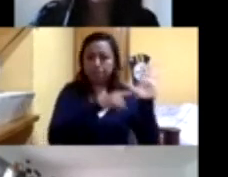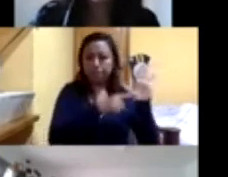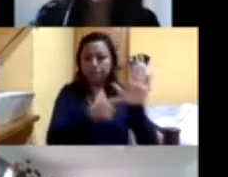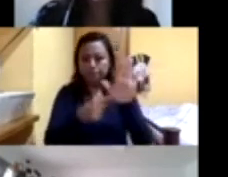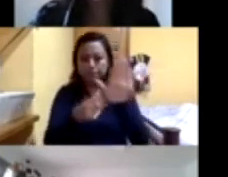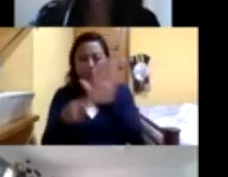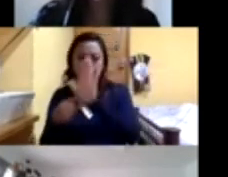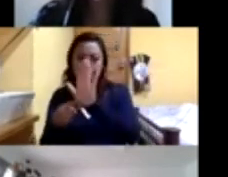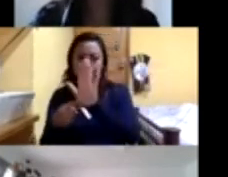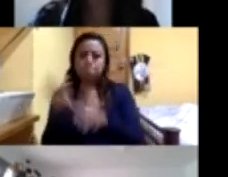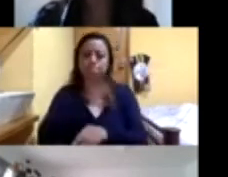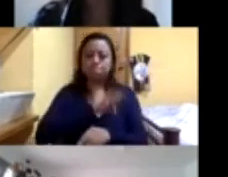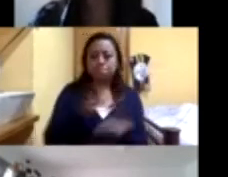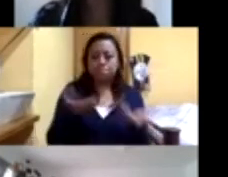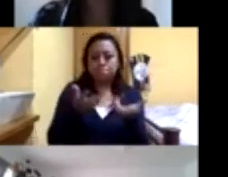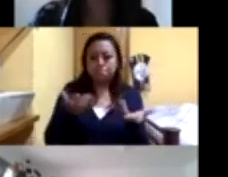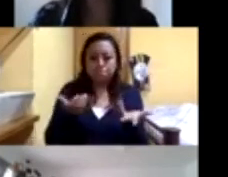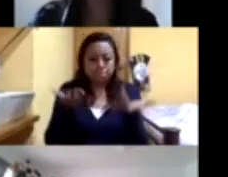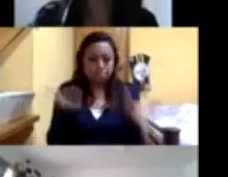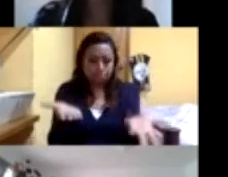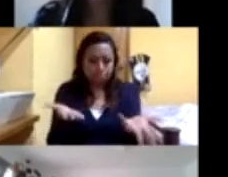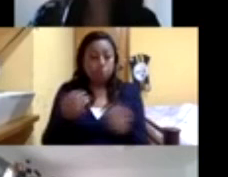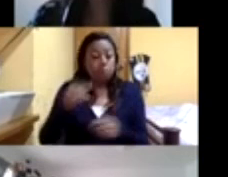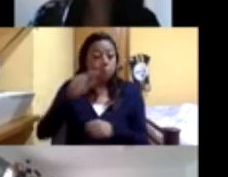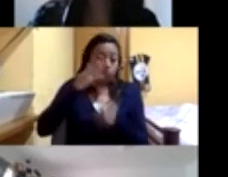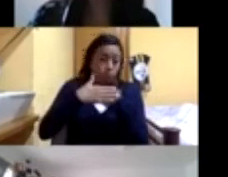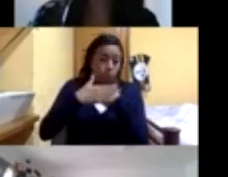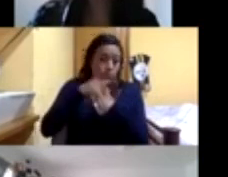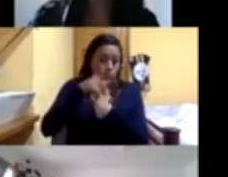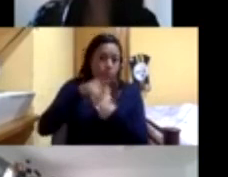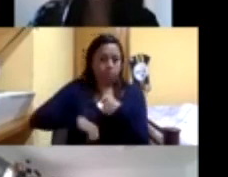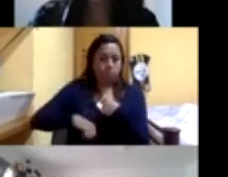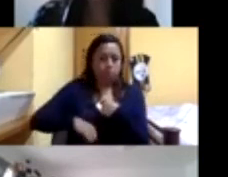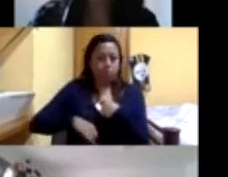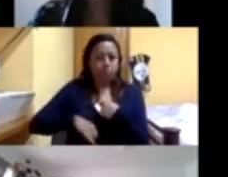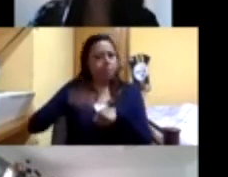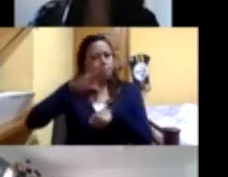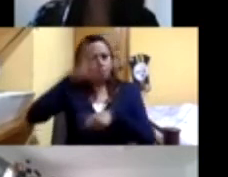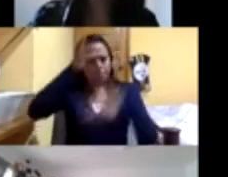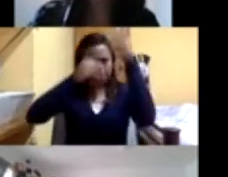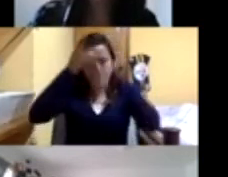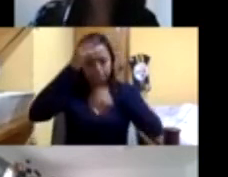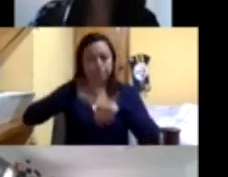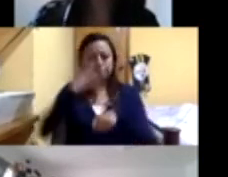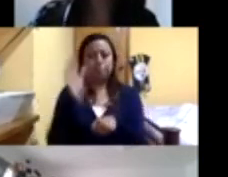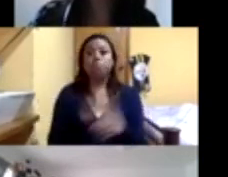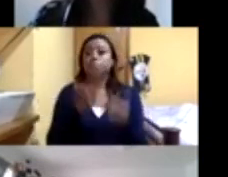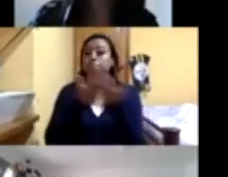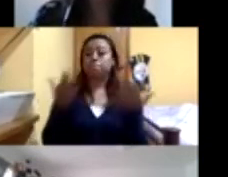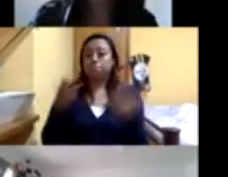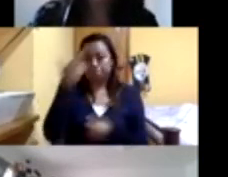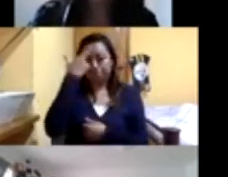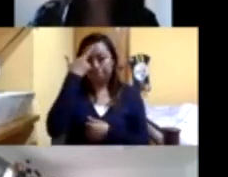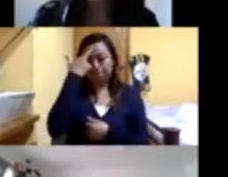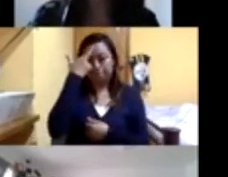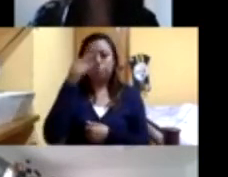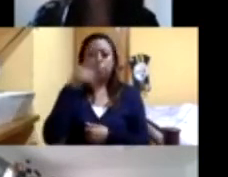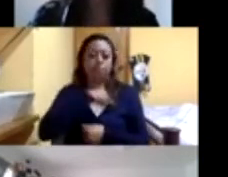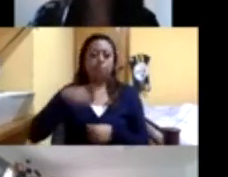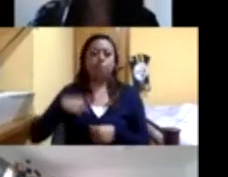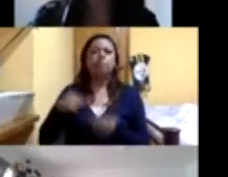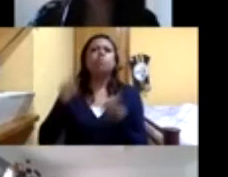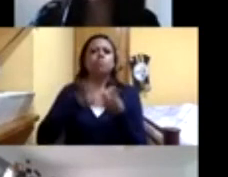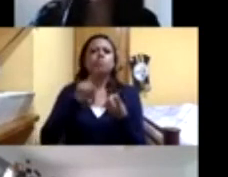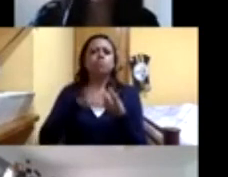materia y les interese aprender un poquito más. Y les recuerdo que estamos nosotros en la unidad de transparencia para